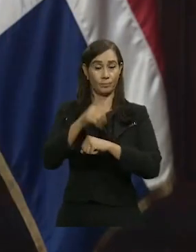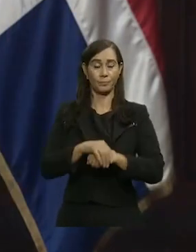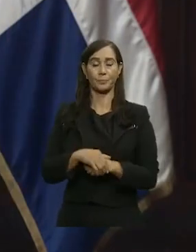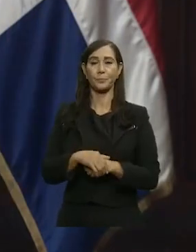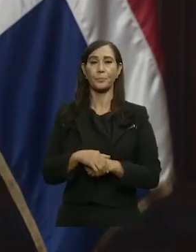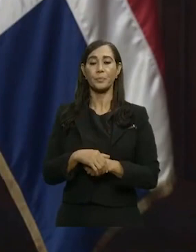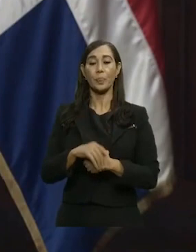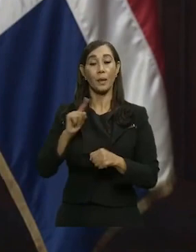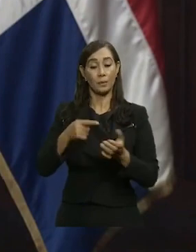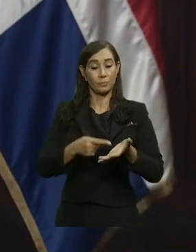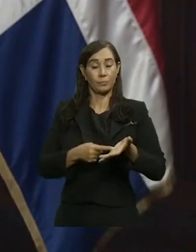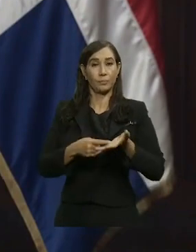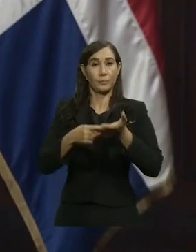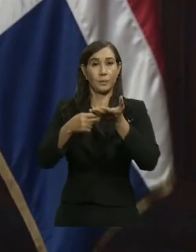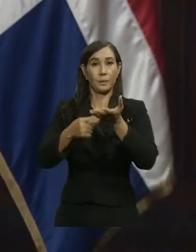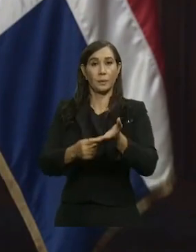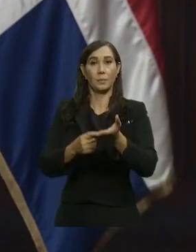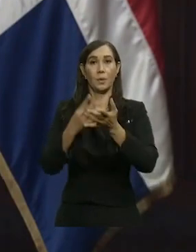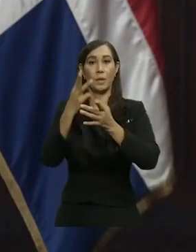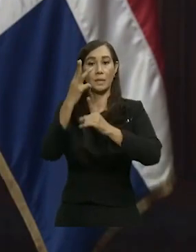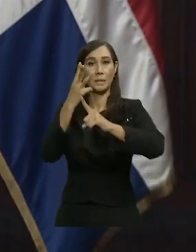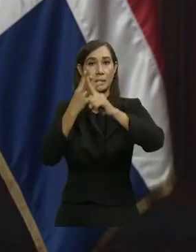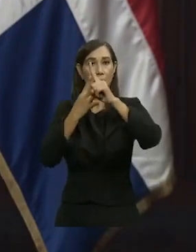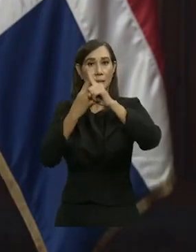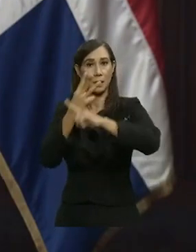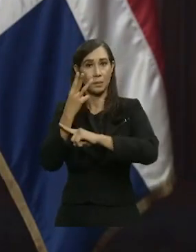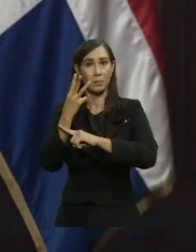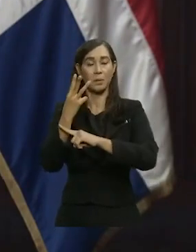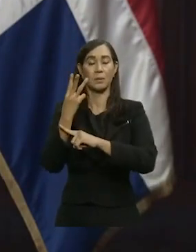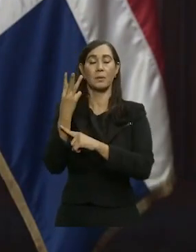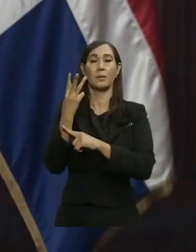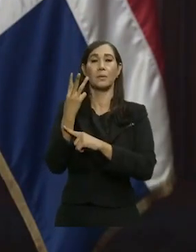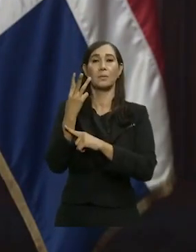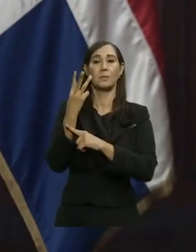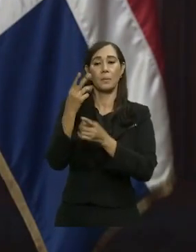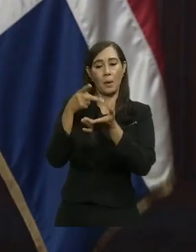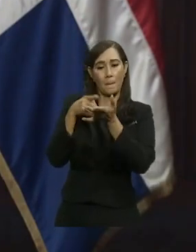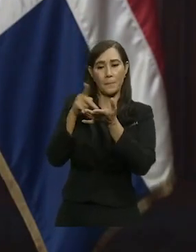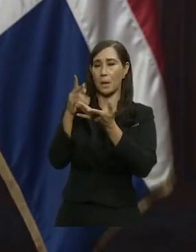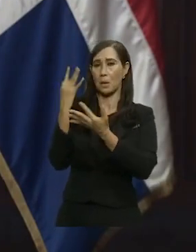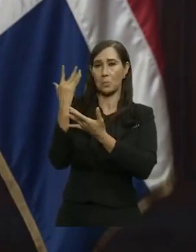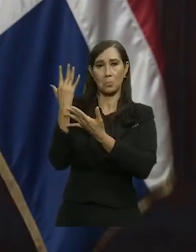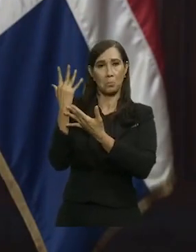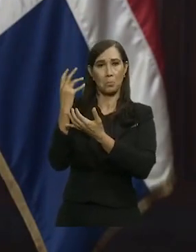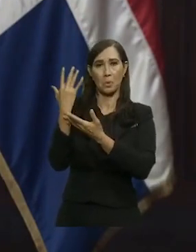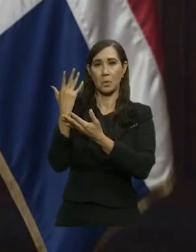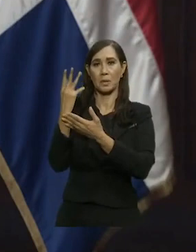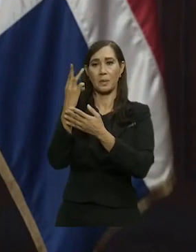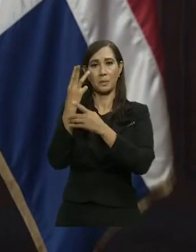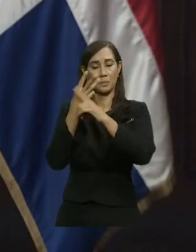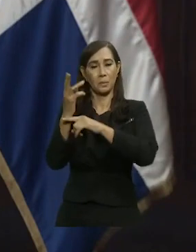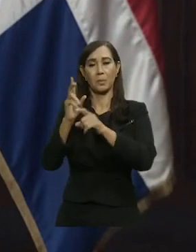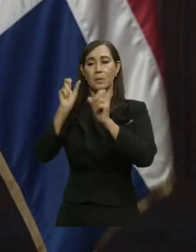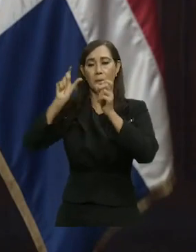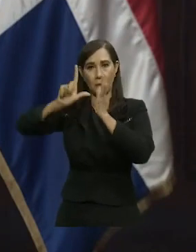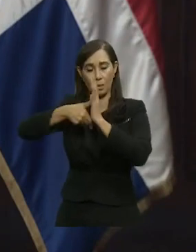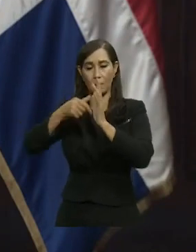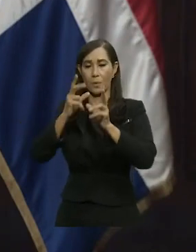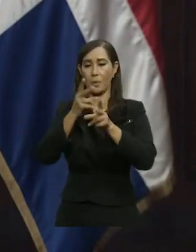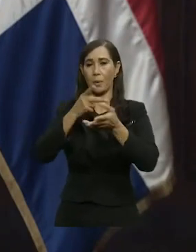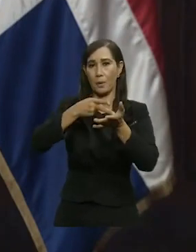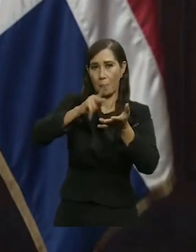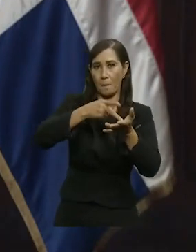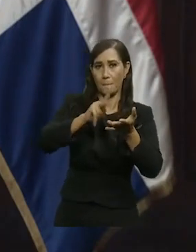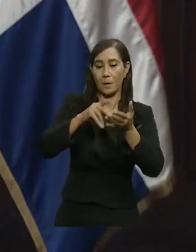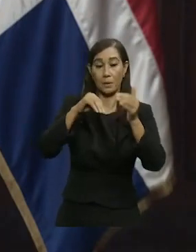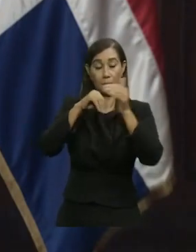Se dispondrá una gracia de 6 meses para los pagos a capital de los préstamos que hayan sido otorgados